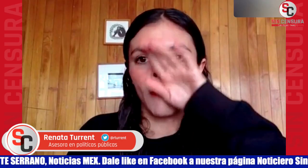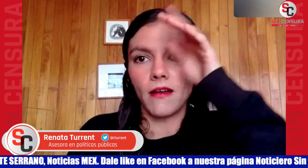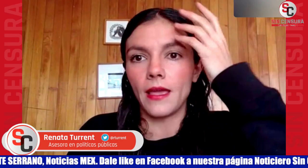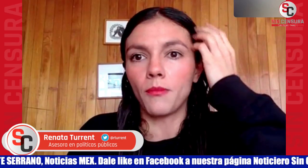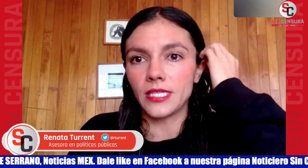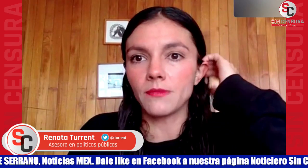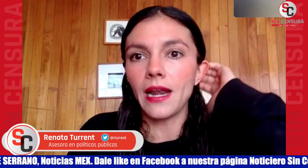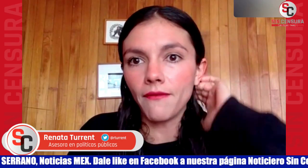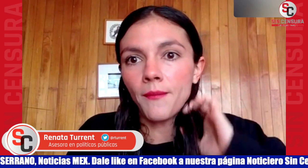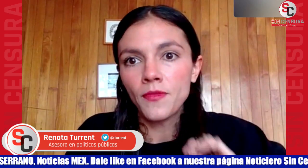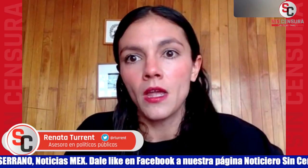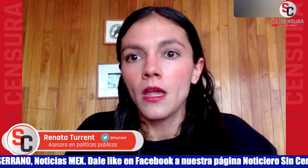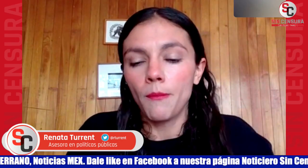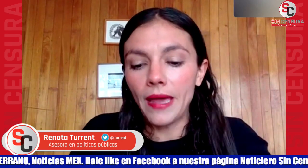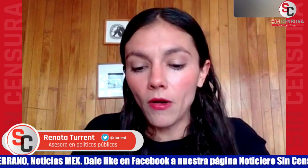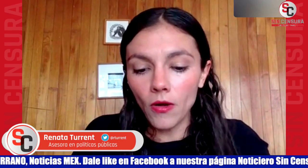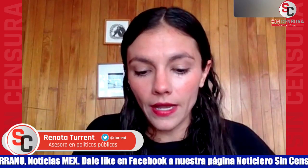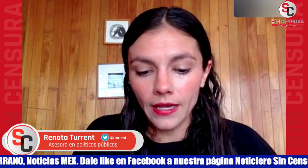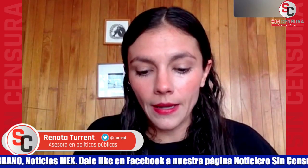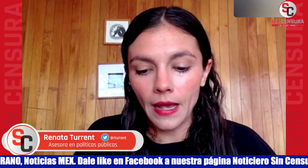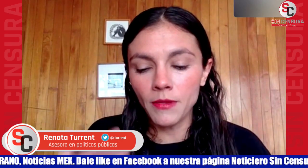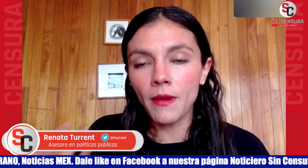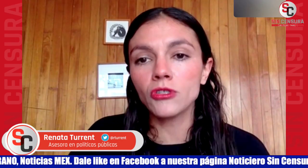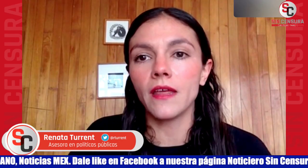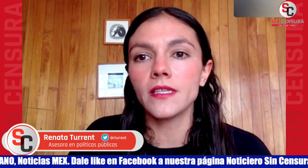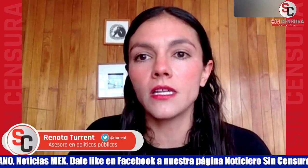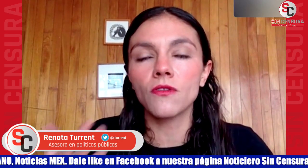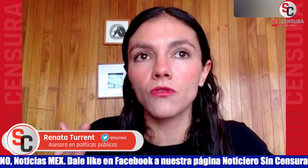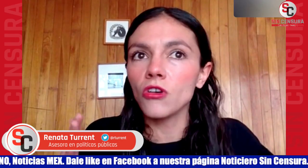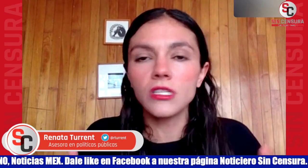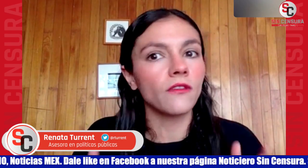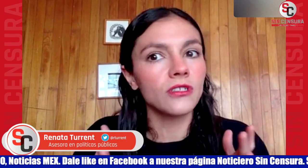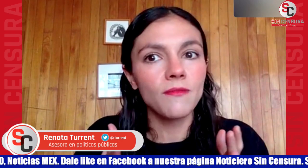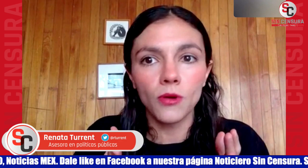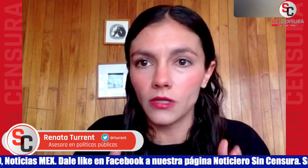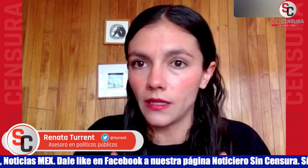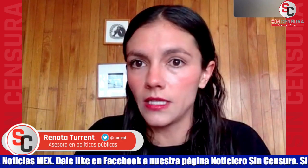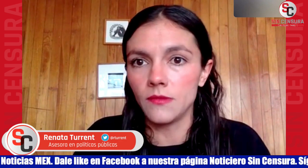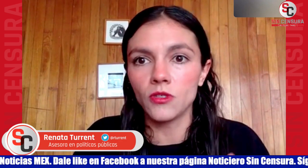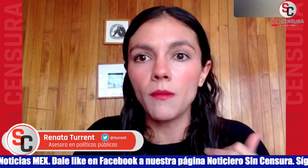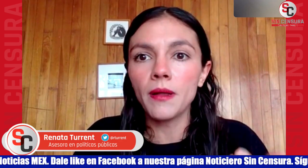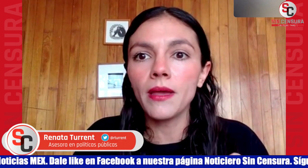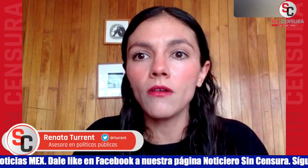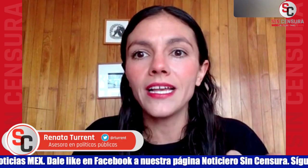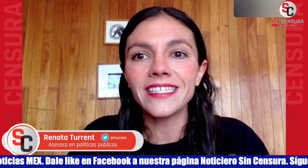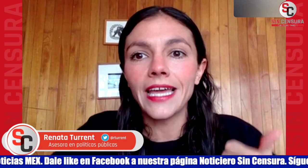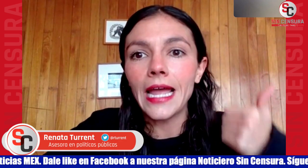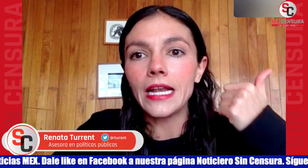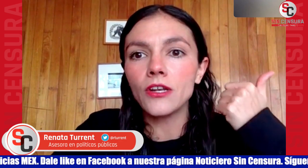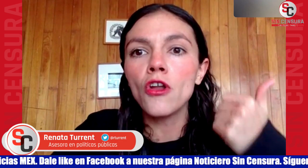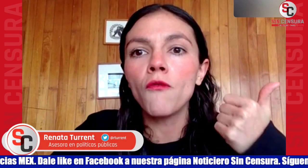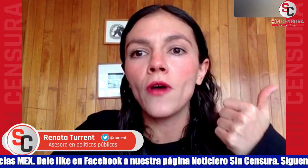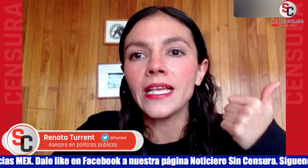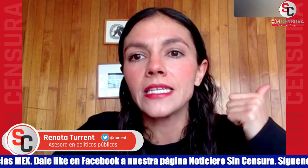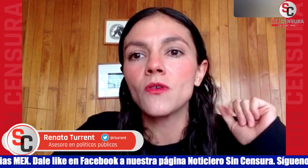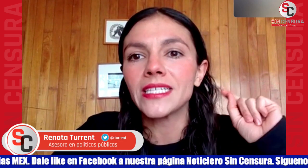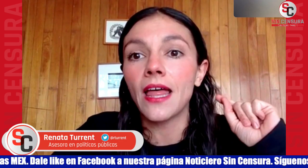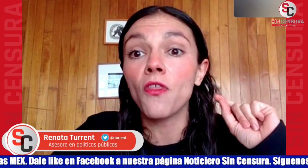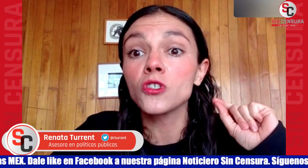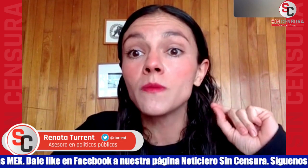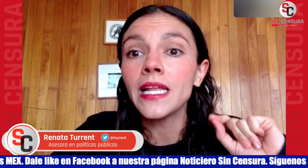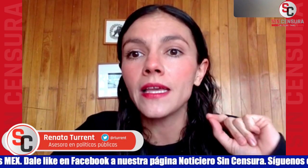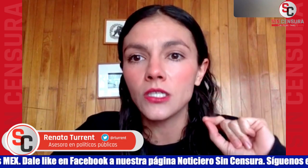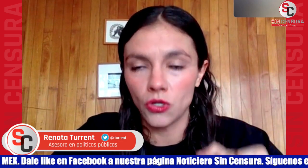plano pues es mala fe. Pero a mí me gustaría decir dos datos importantísimos. El primero es que no fue sino